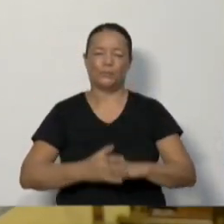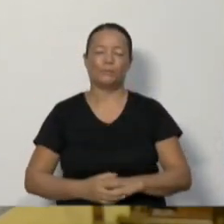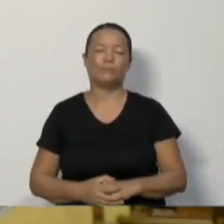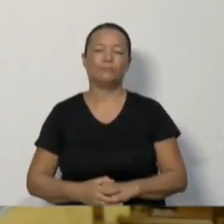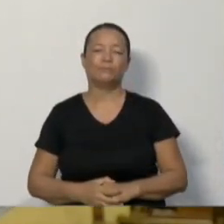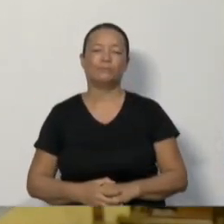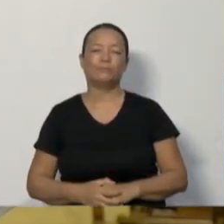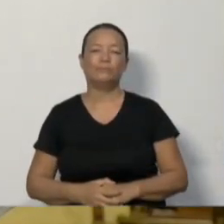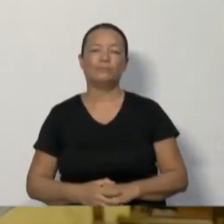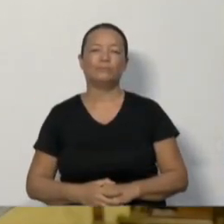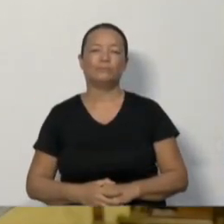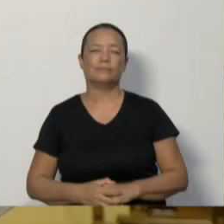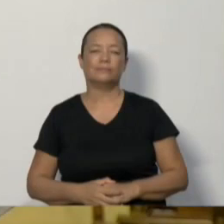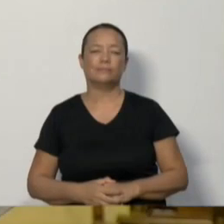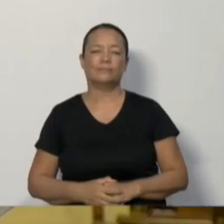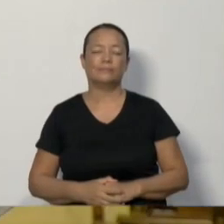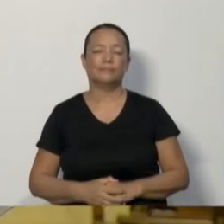Señor Jesús.